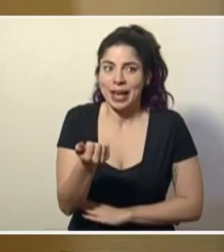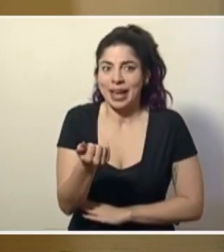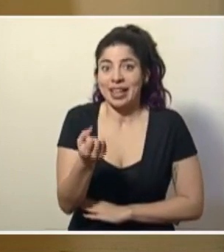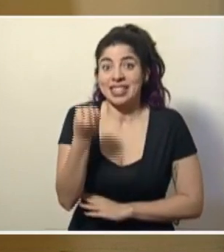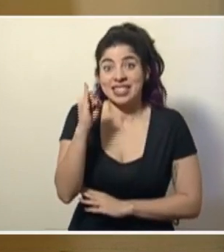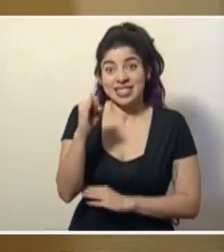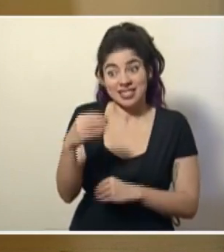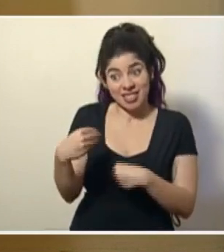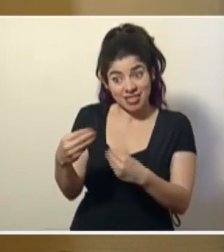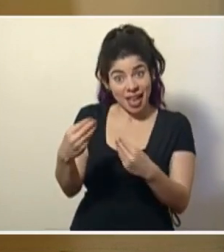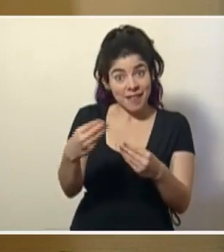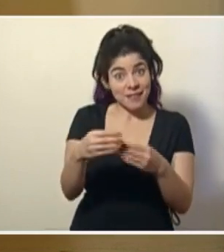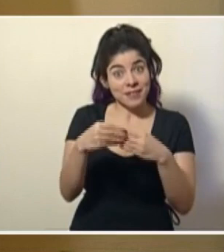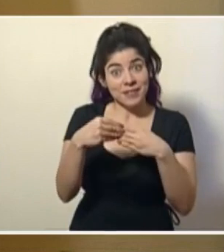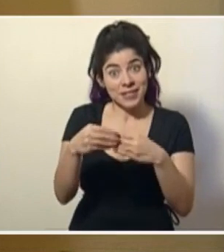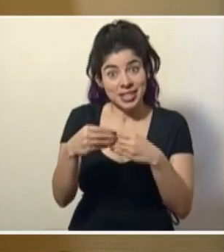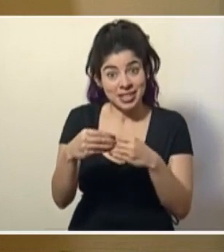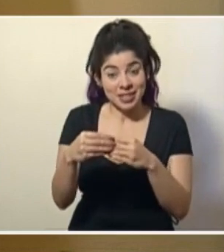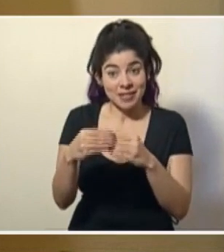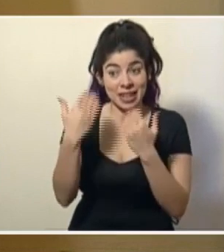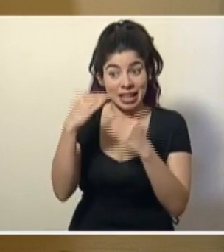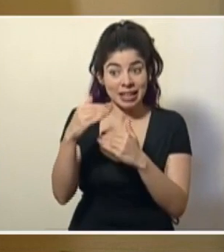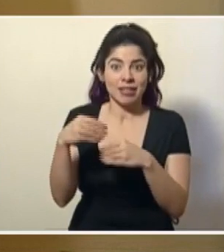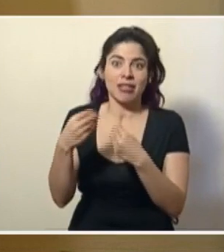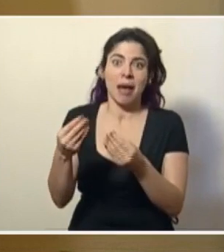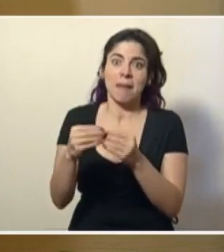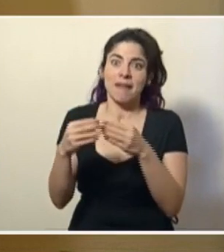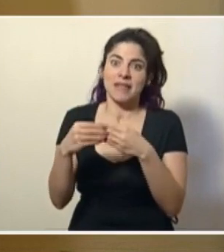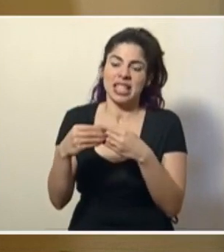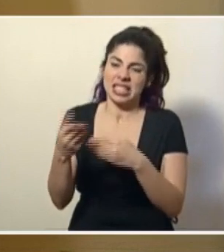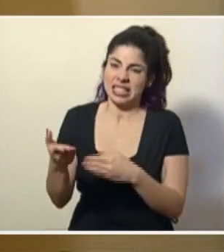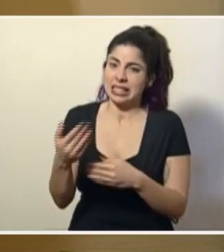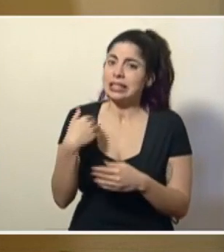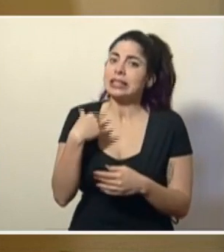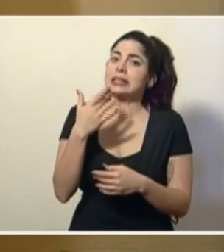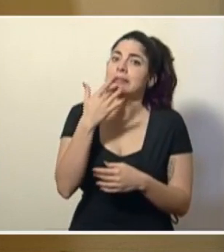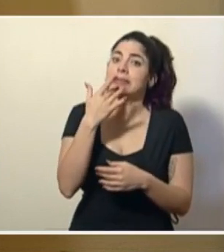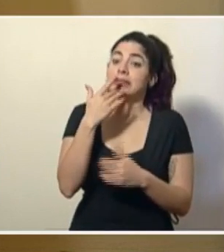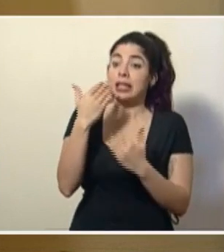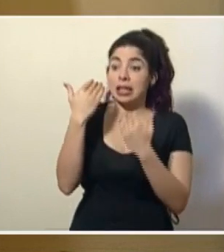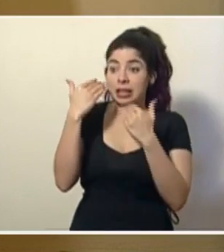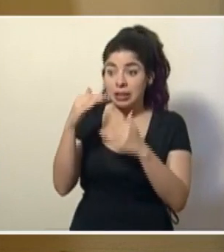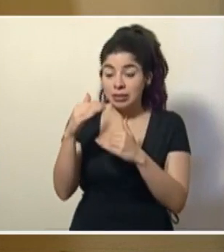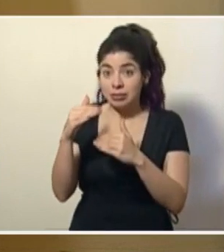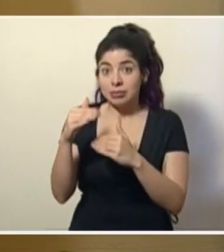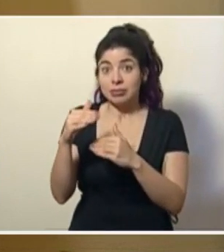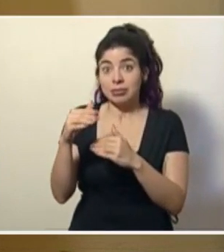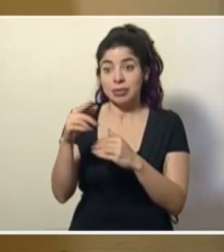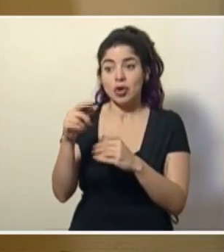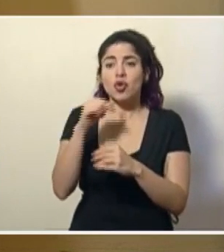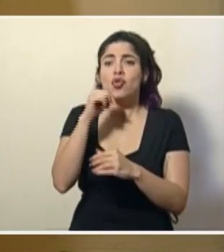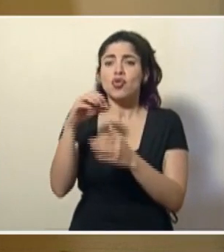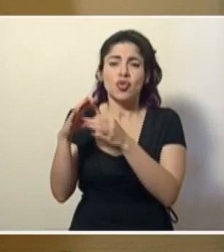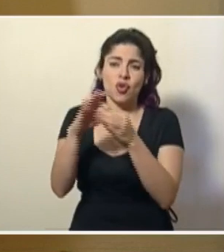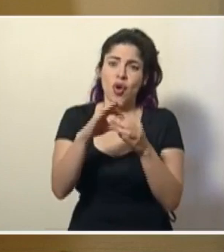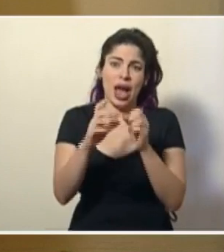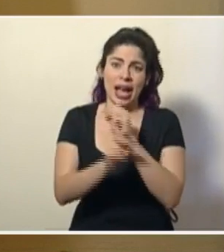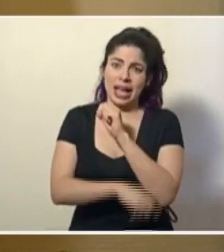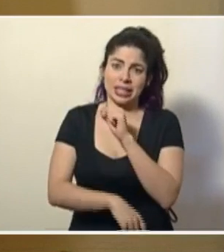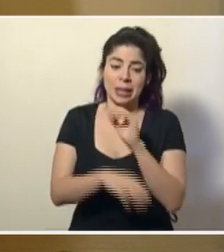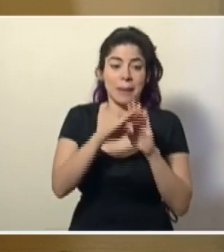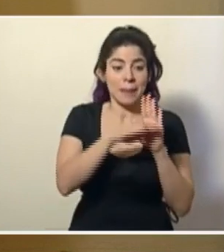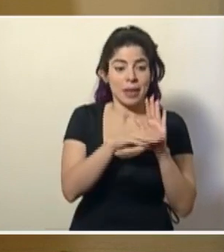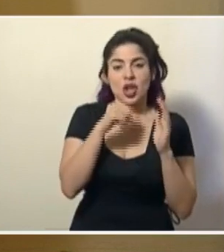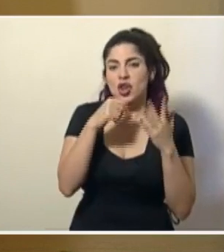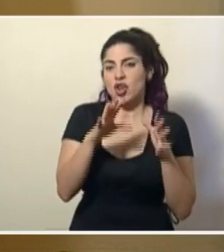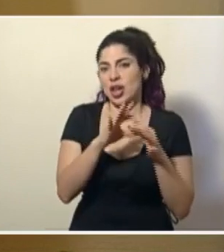ahí se flexibiliza la sanción. Uno quisiera que las medidas preventivas no estén vinculadas a una sanción. Lastimosamente,